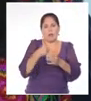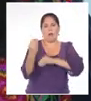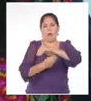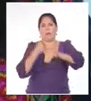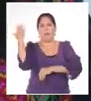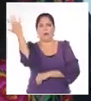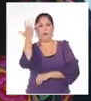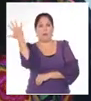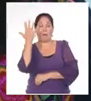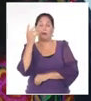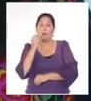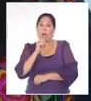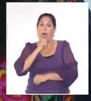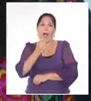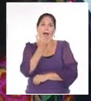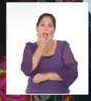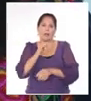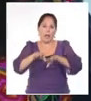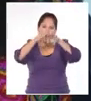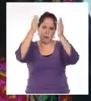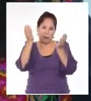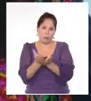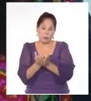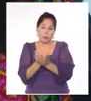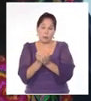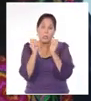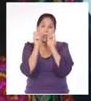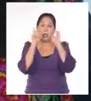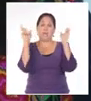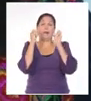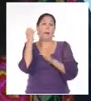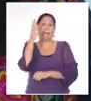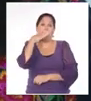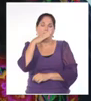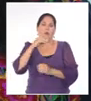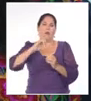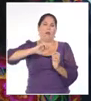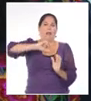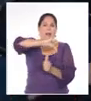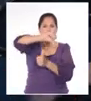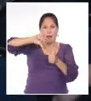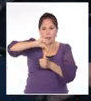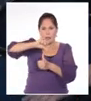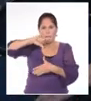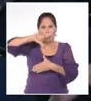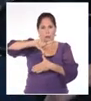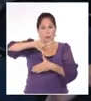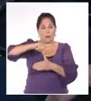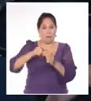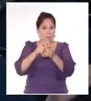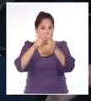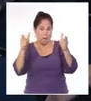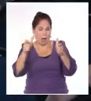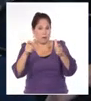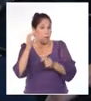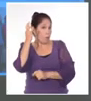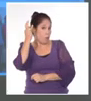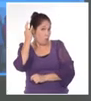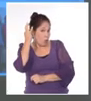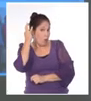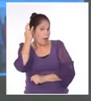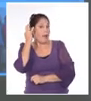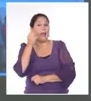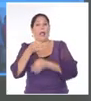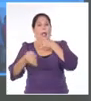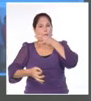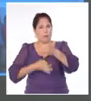como fenómeno global que impacta mucho en la región del Caribe y en Latinoamérica en su totalidad. IRIS es la primera organización de